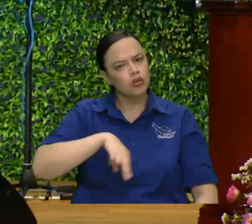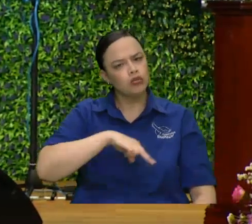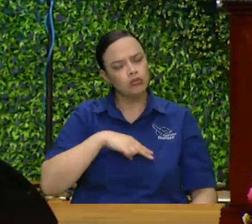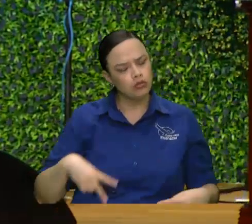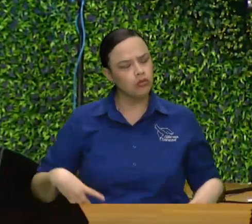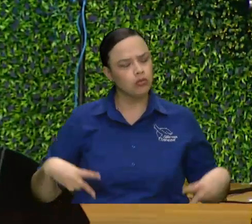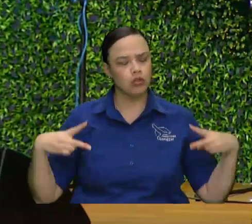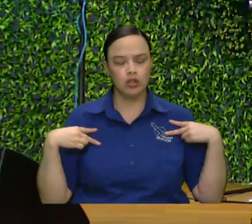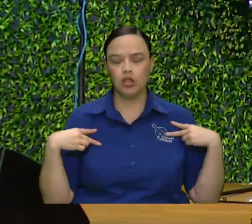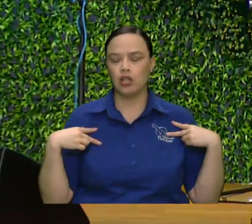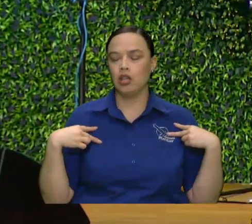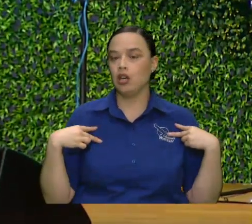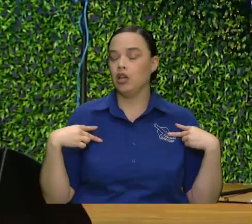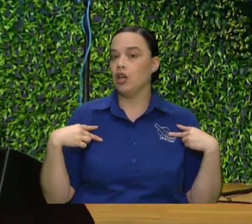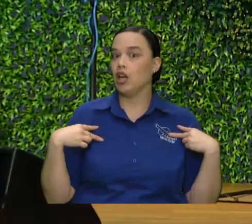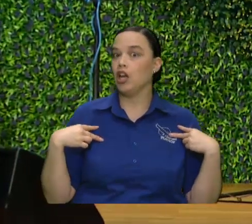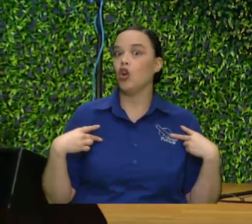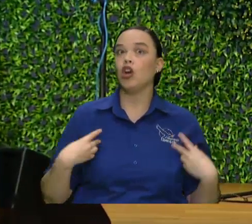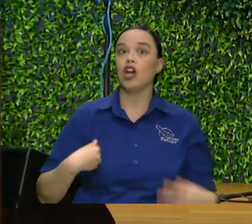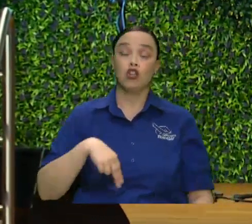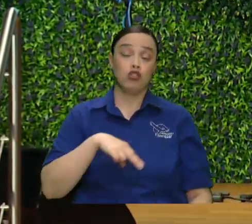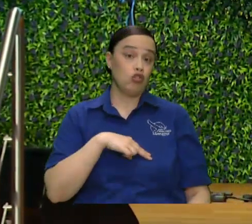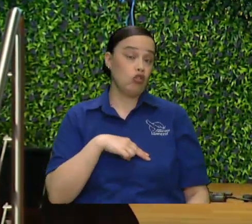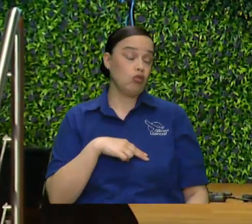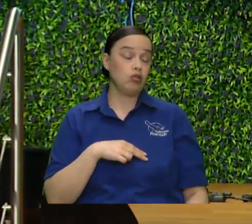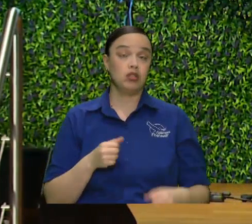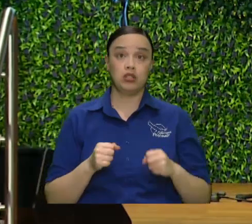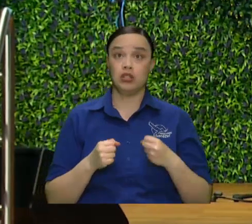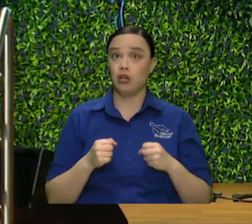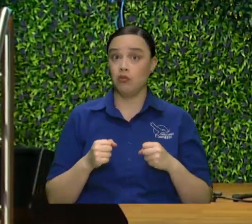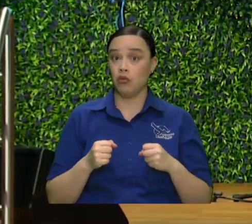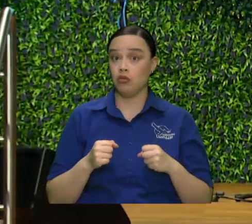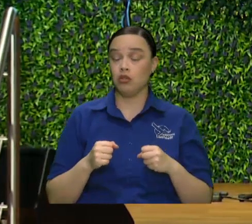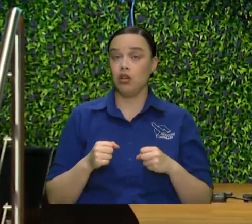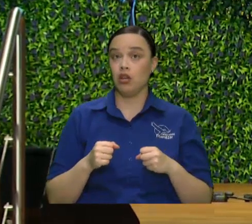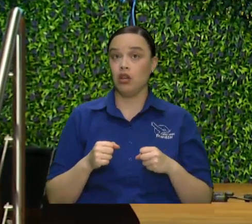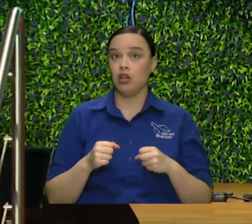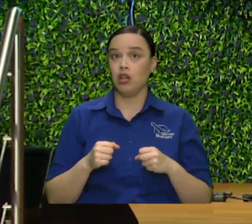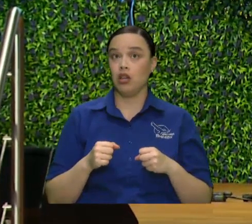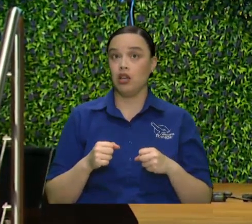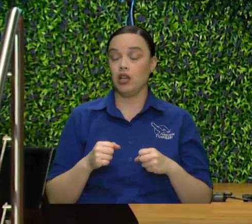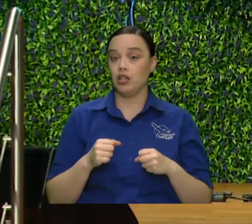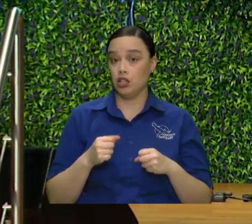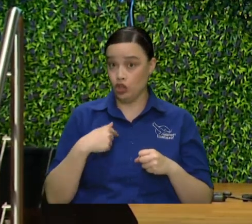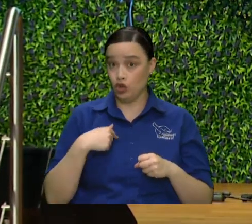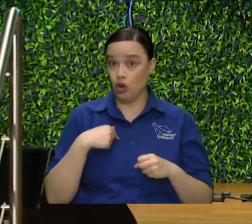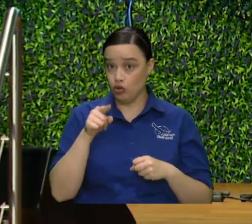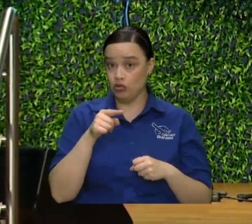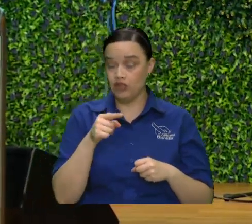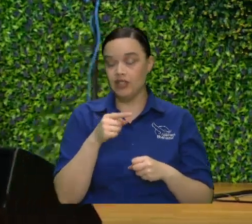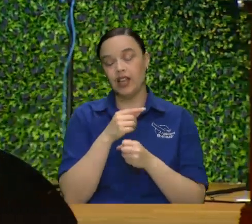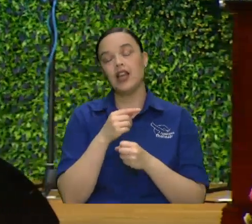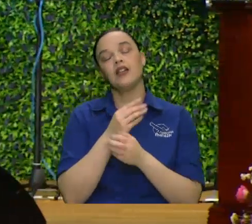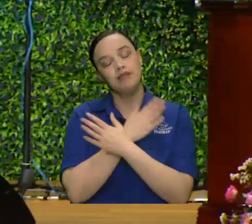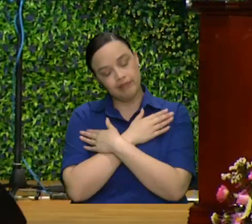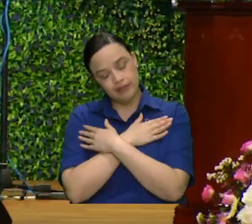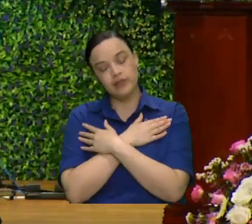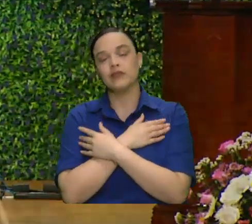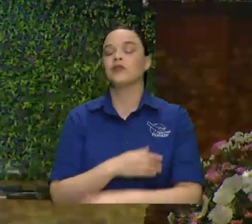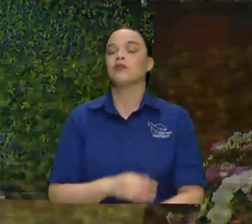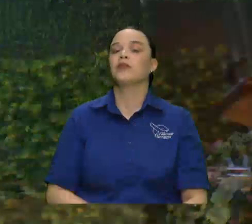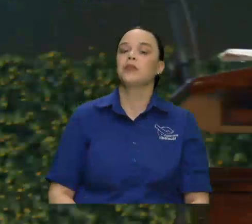ocasiones uno lo que hace es esconderse uno viene a la iglesia y lo felicito por venir pero uno a veces viene